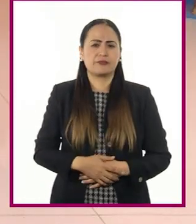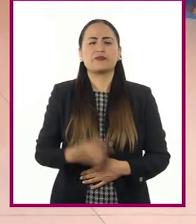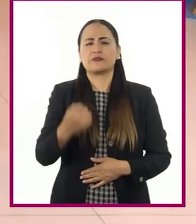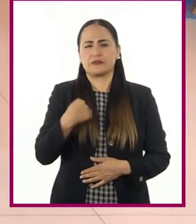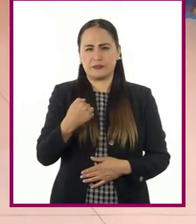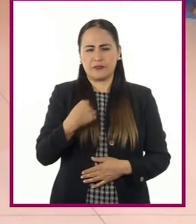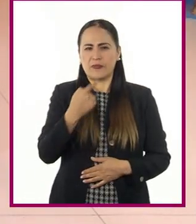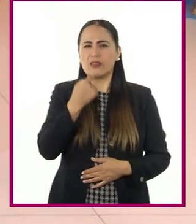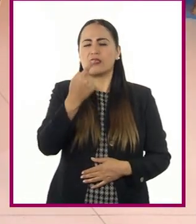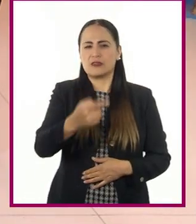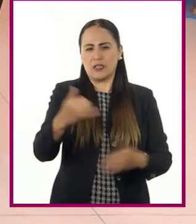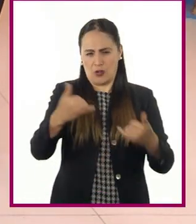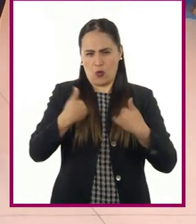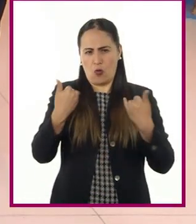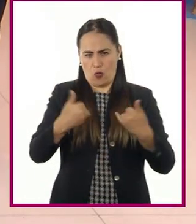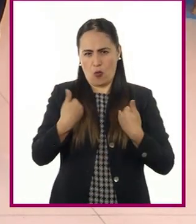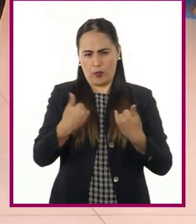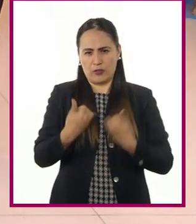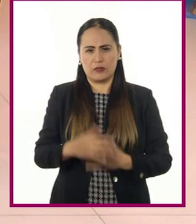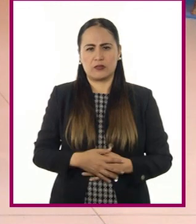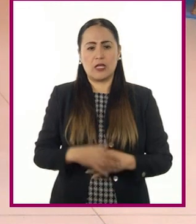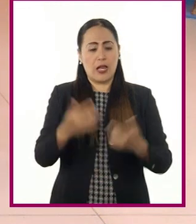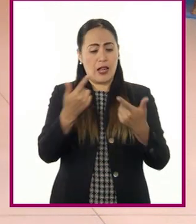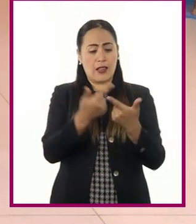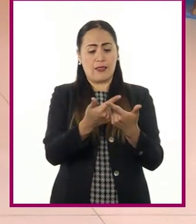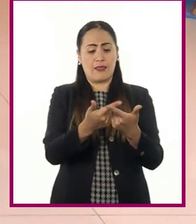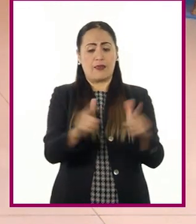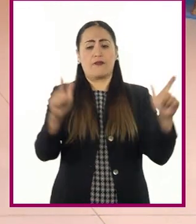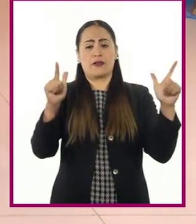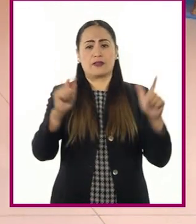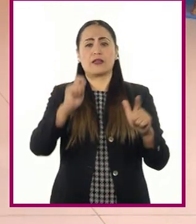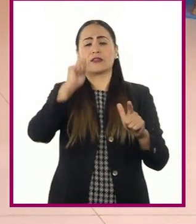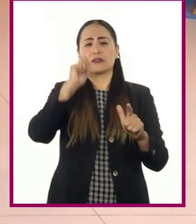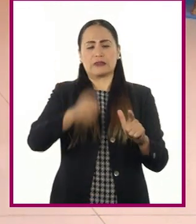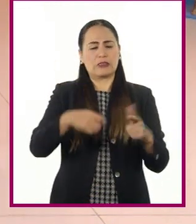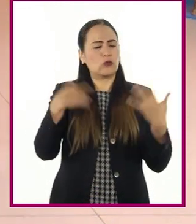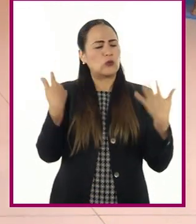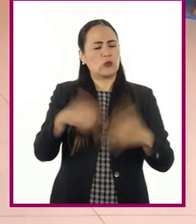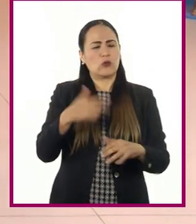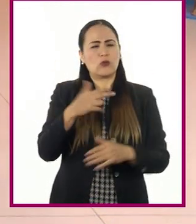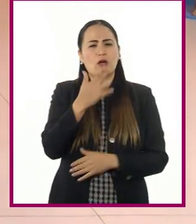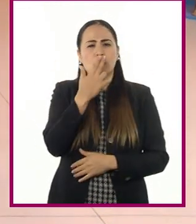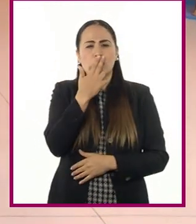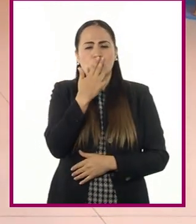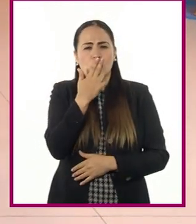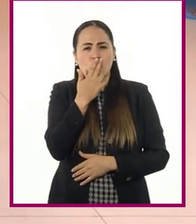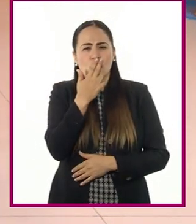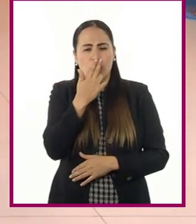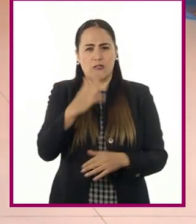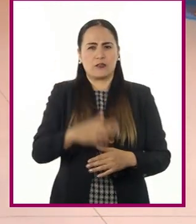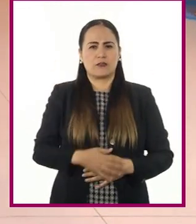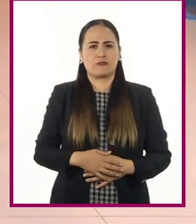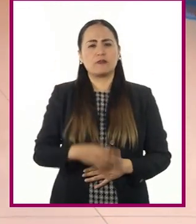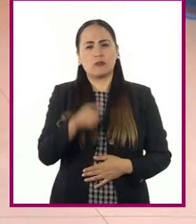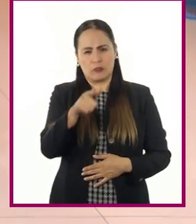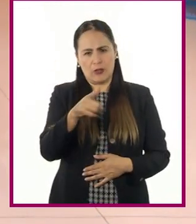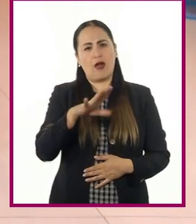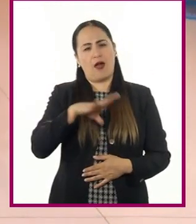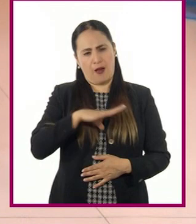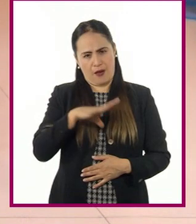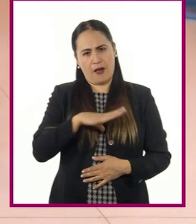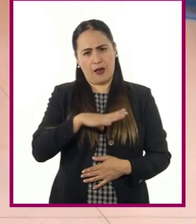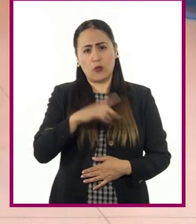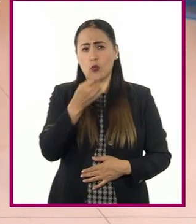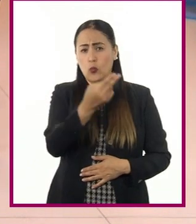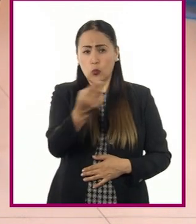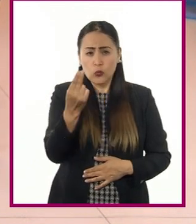decirles a todos los jóvenes que la libertad es un bien muy preciado que poseen y que deben